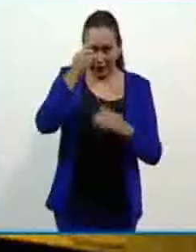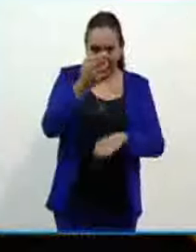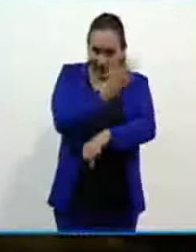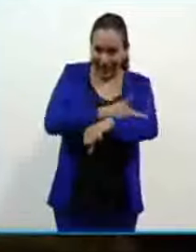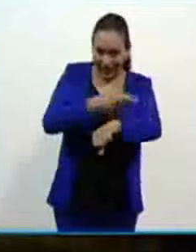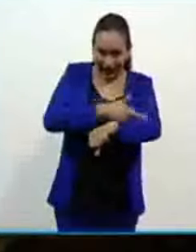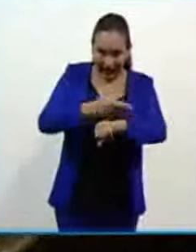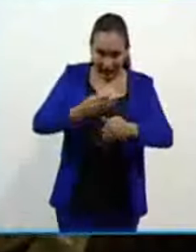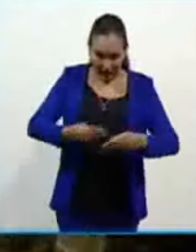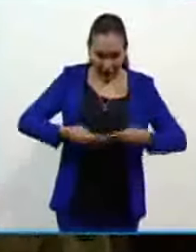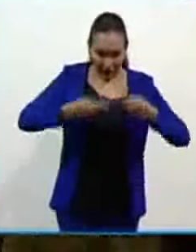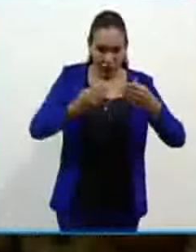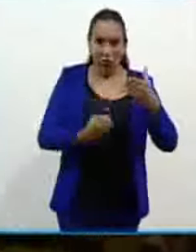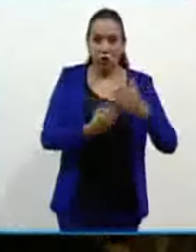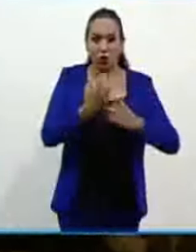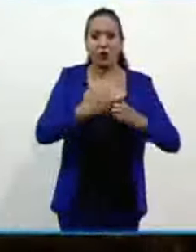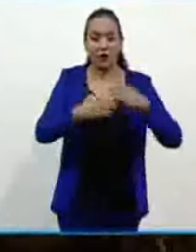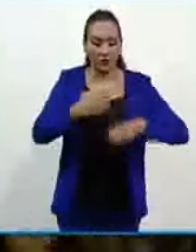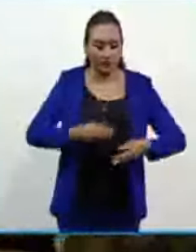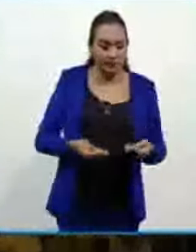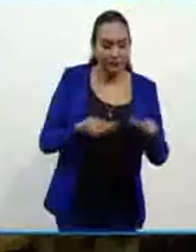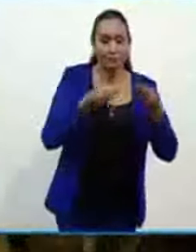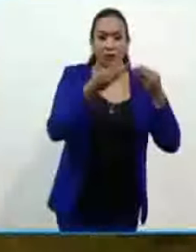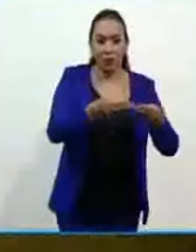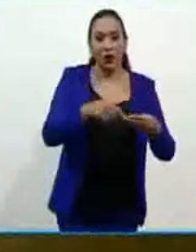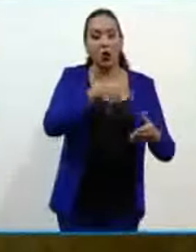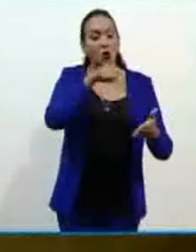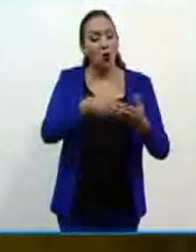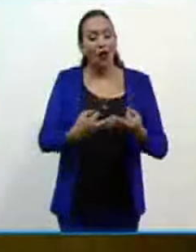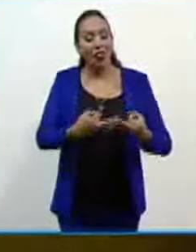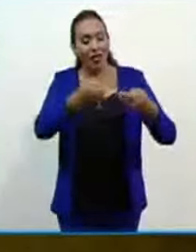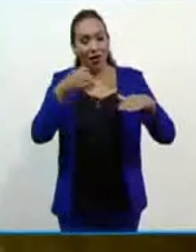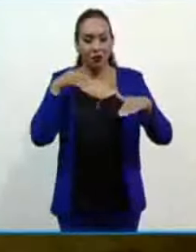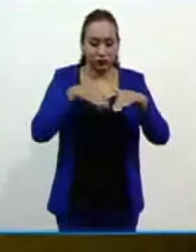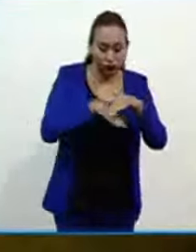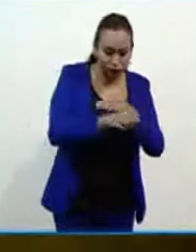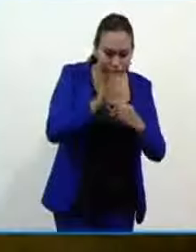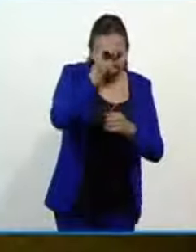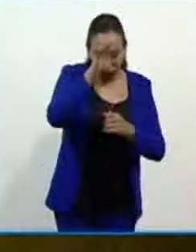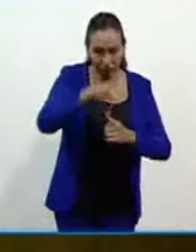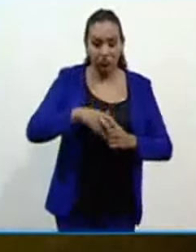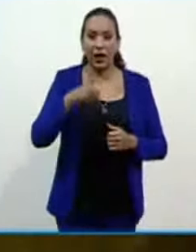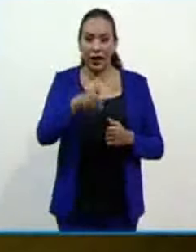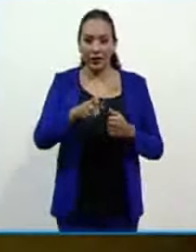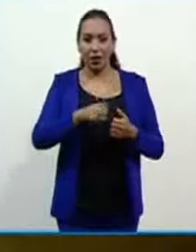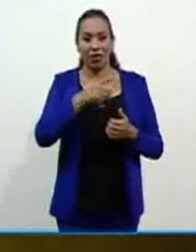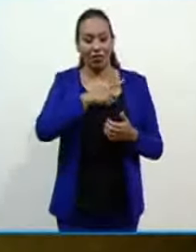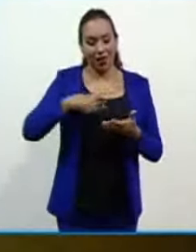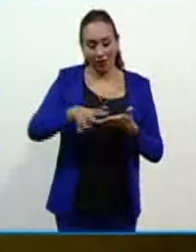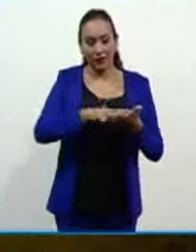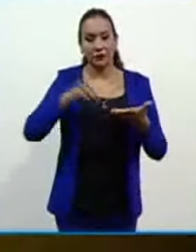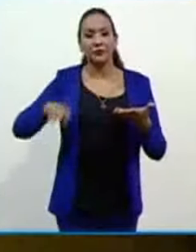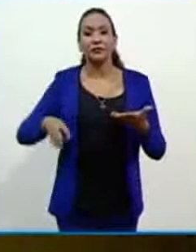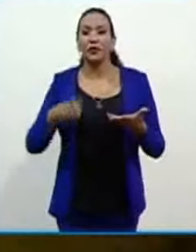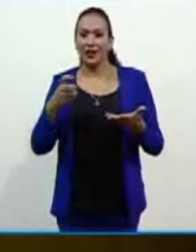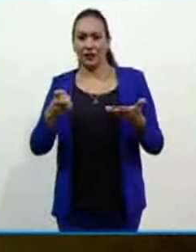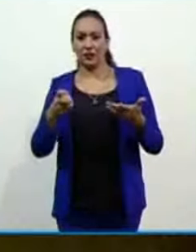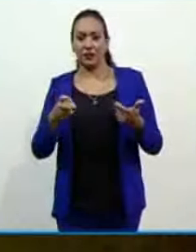otorgamiento de nuevas concesiones de exploración y explotación minera deben desecharse, lo que viola el principio de